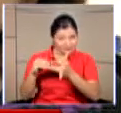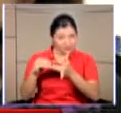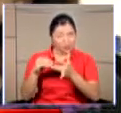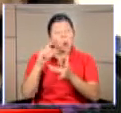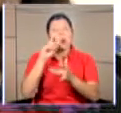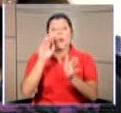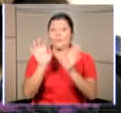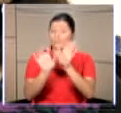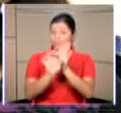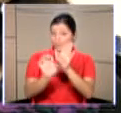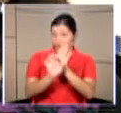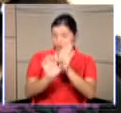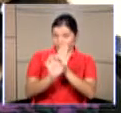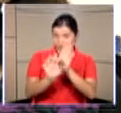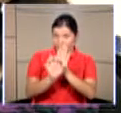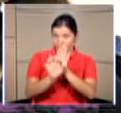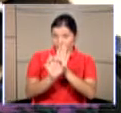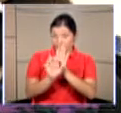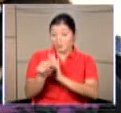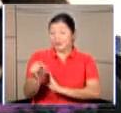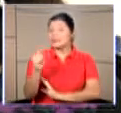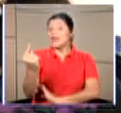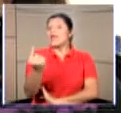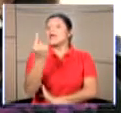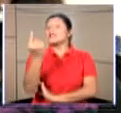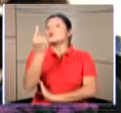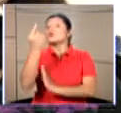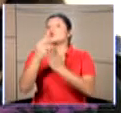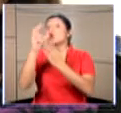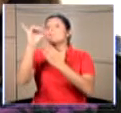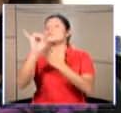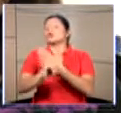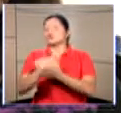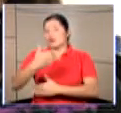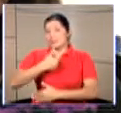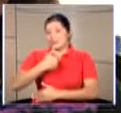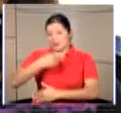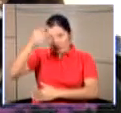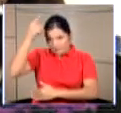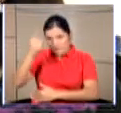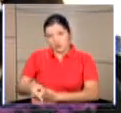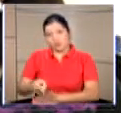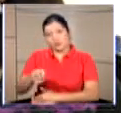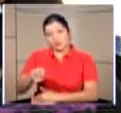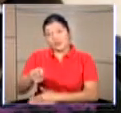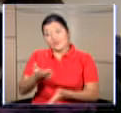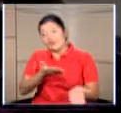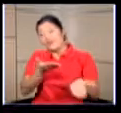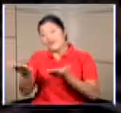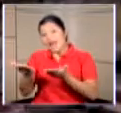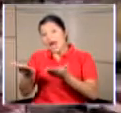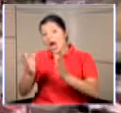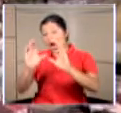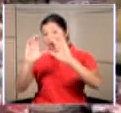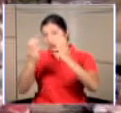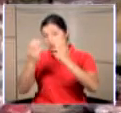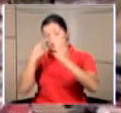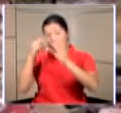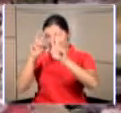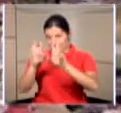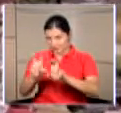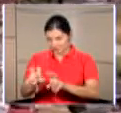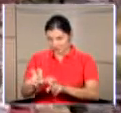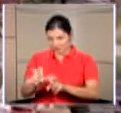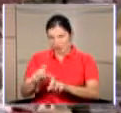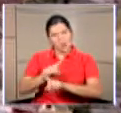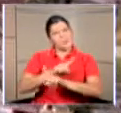Por ejemplo, es el único proyecto que tiene obligatoriamente que ir a una subcomisión. Pero, ¿qué es